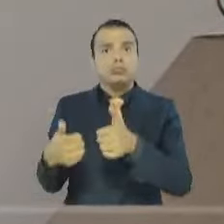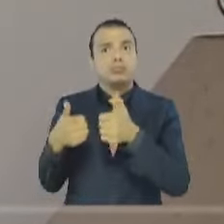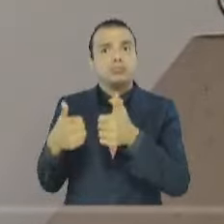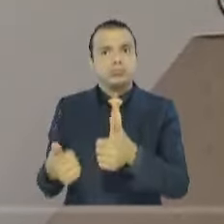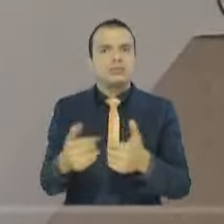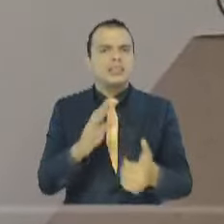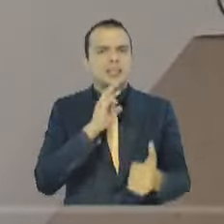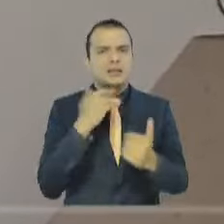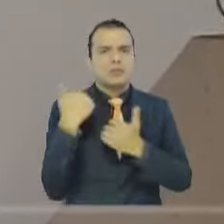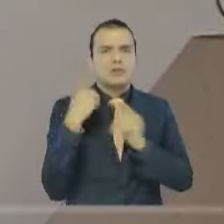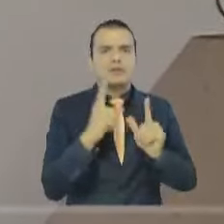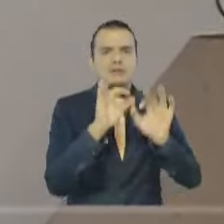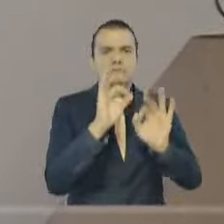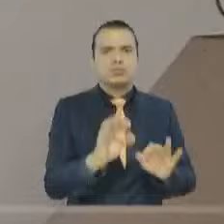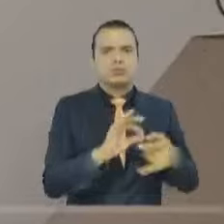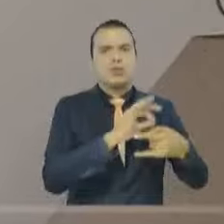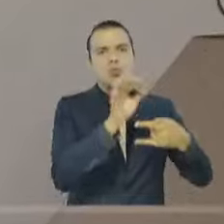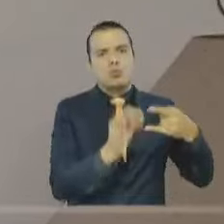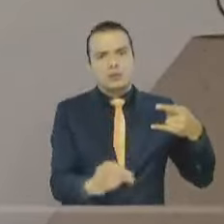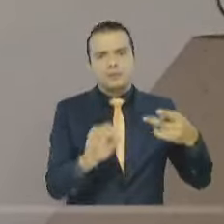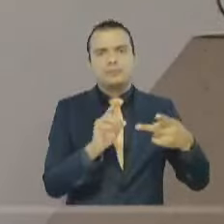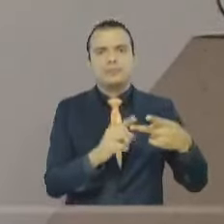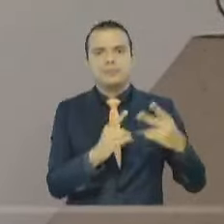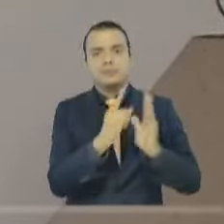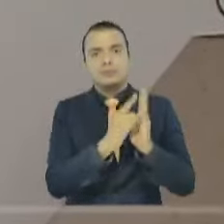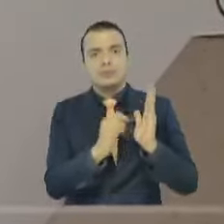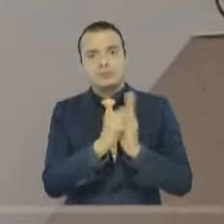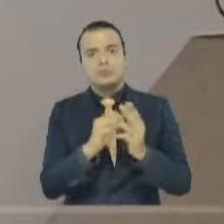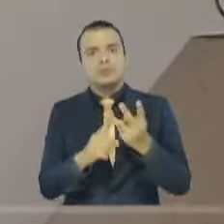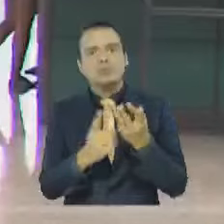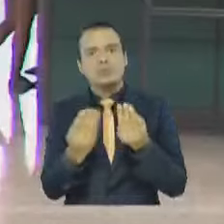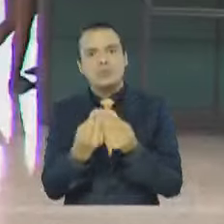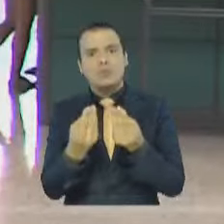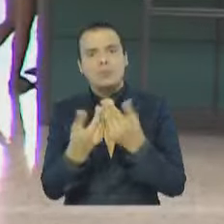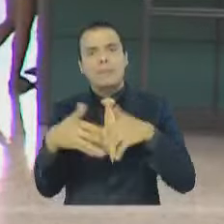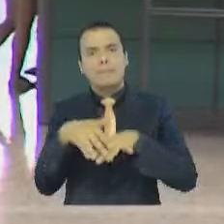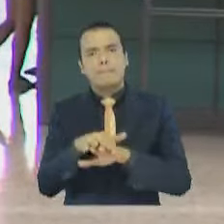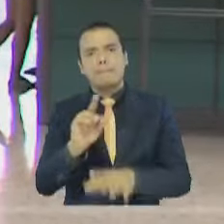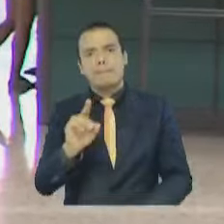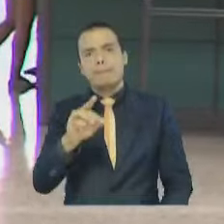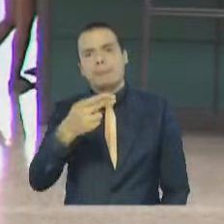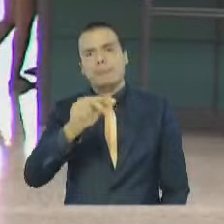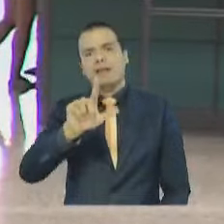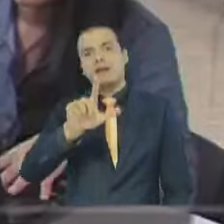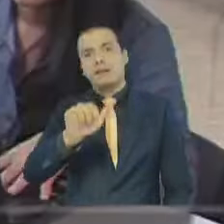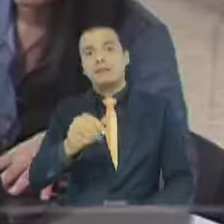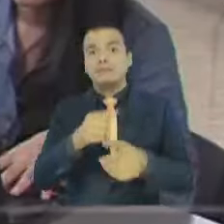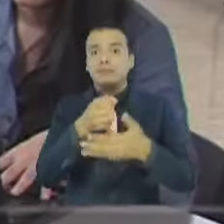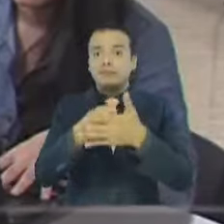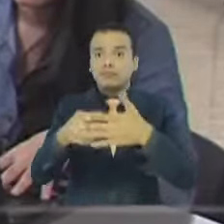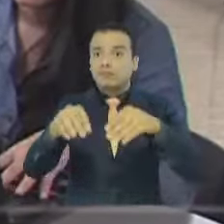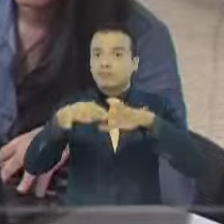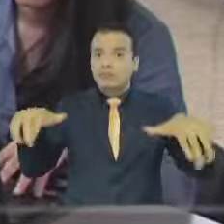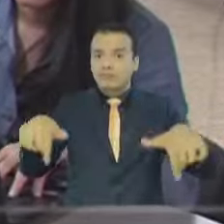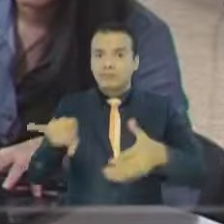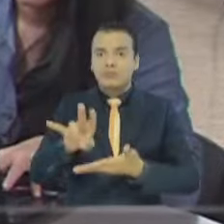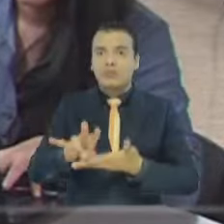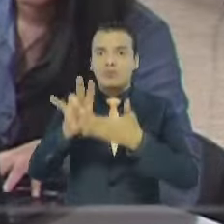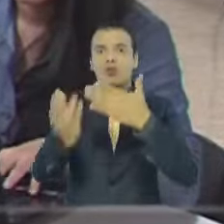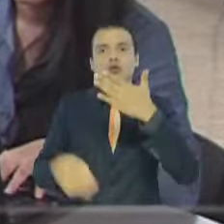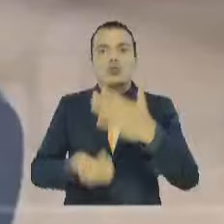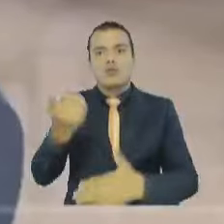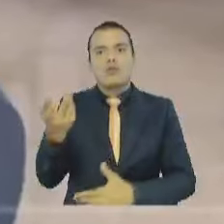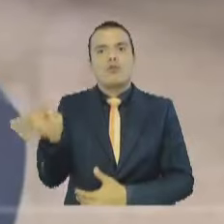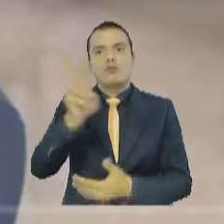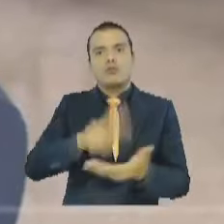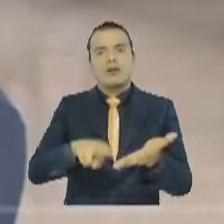red dhla impulsará la formación Dual en nuestro país y es que la educación superior Dual alterna la teoría con